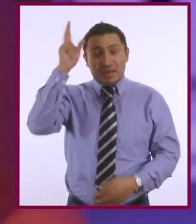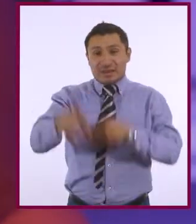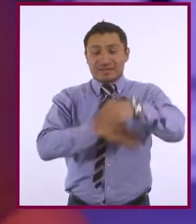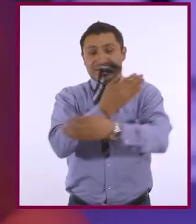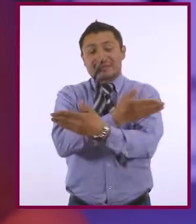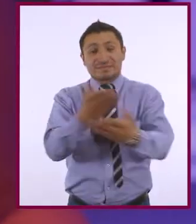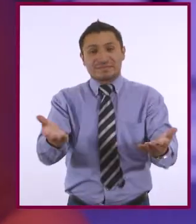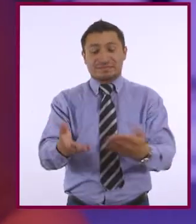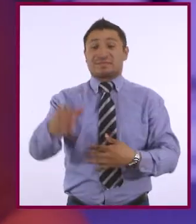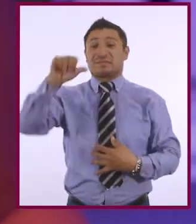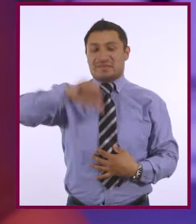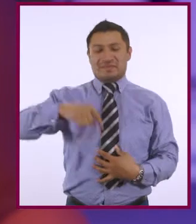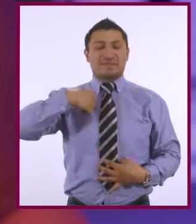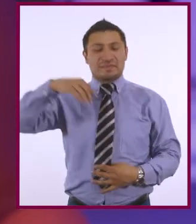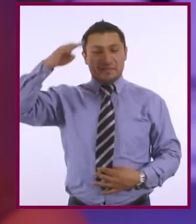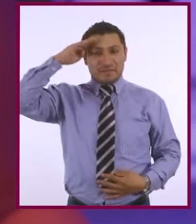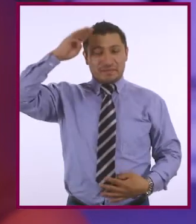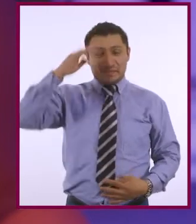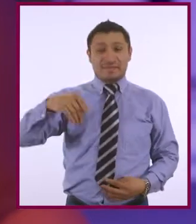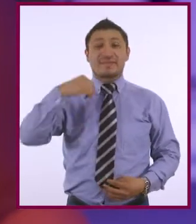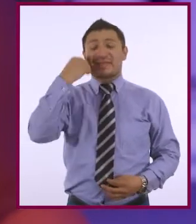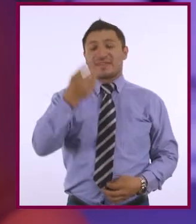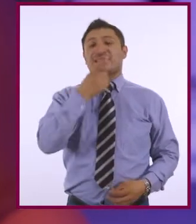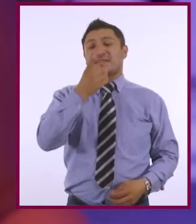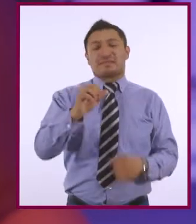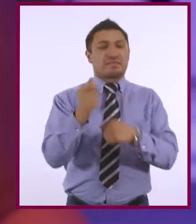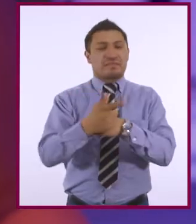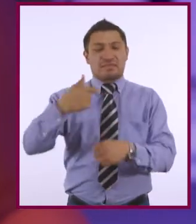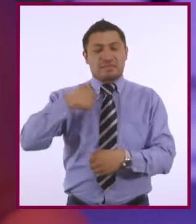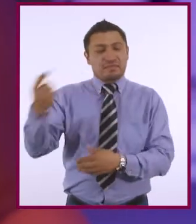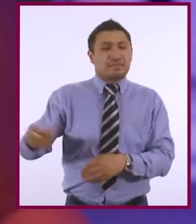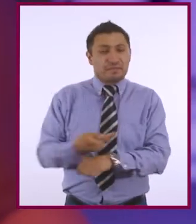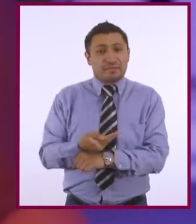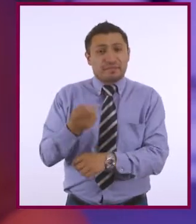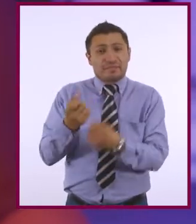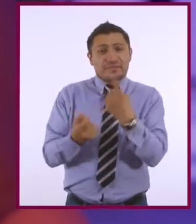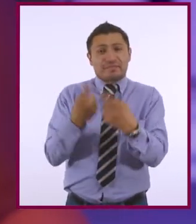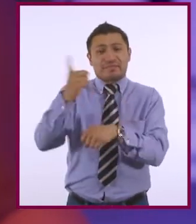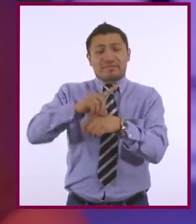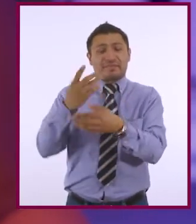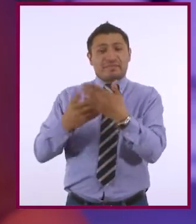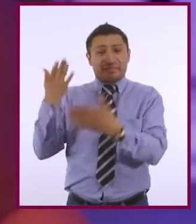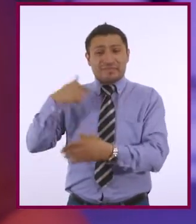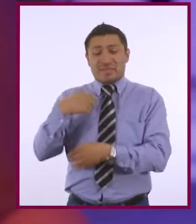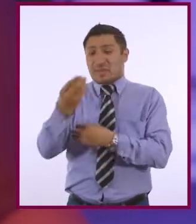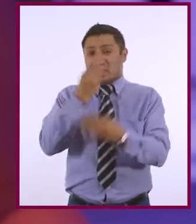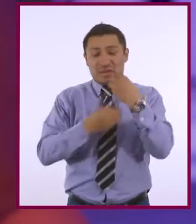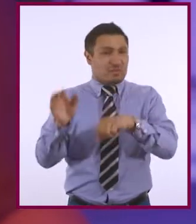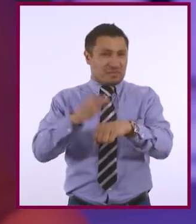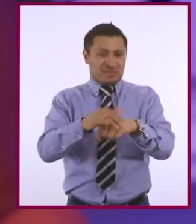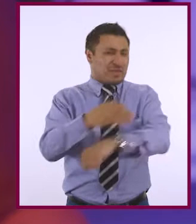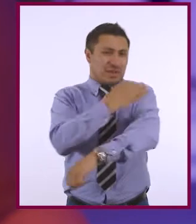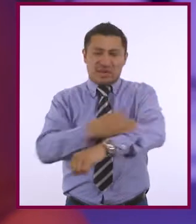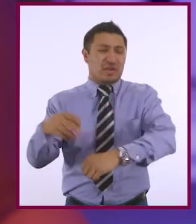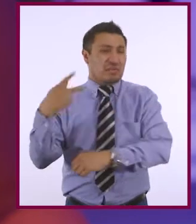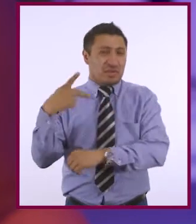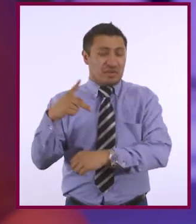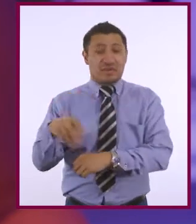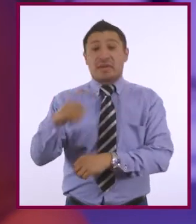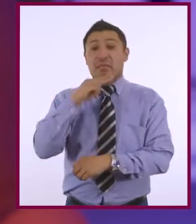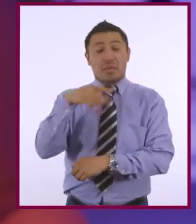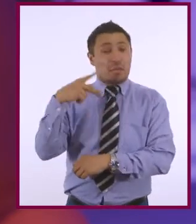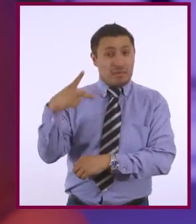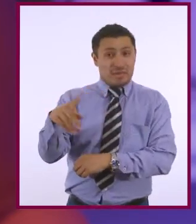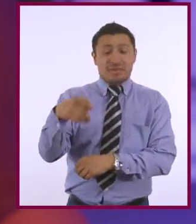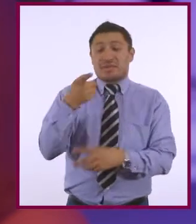todas y todos, estoy muy pensativa. Hoy quiero hablarles de algo que me pasó. Hace unos días estaba en una comida con un amigo y su familia. La mamá de mi